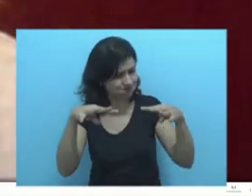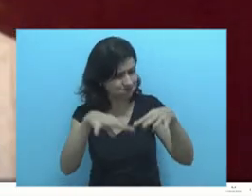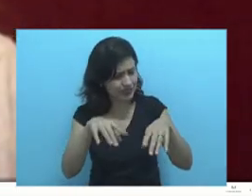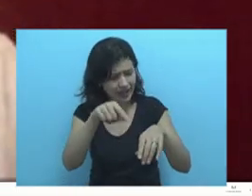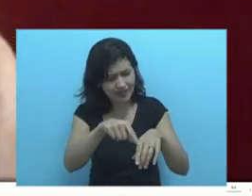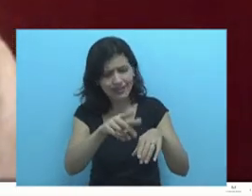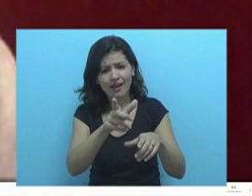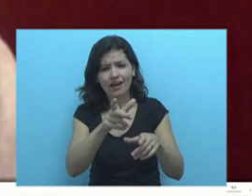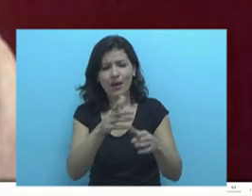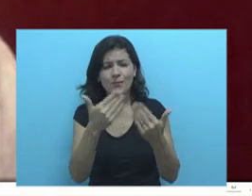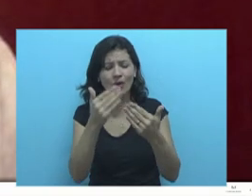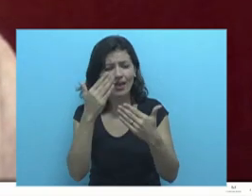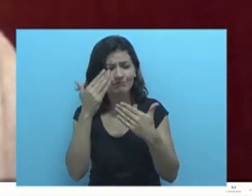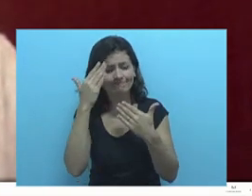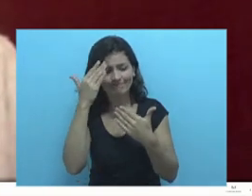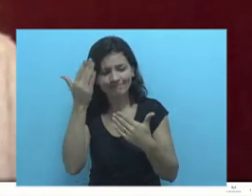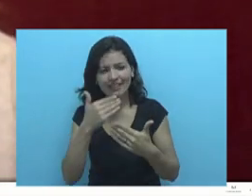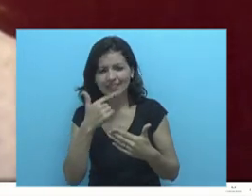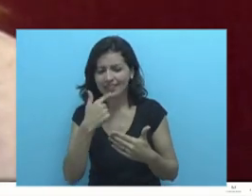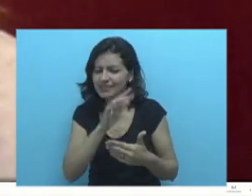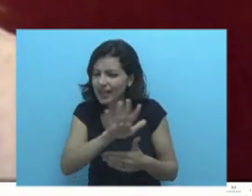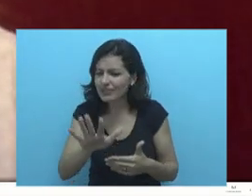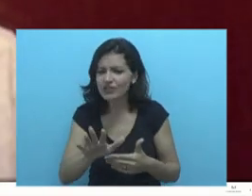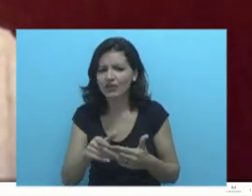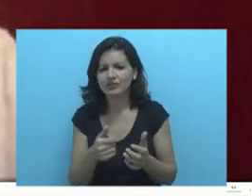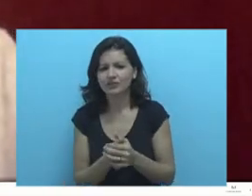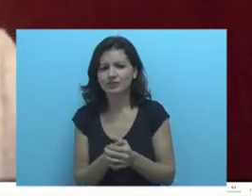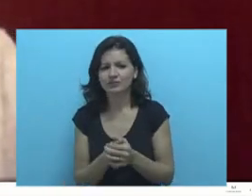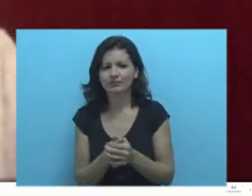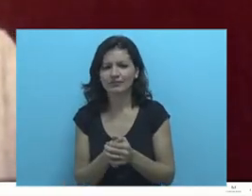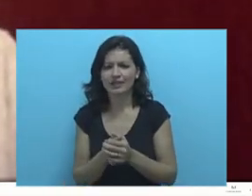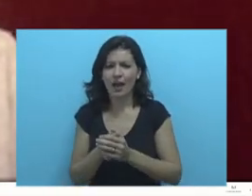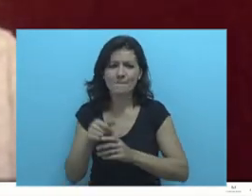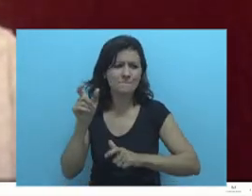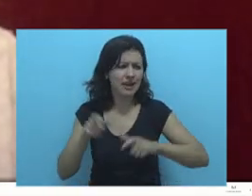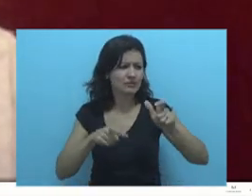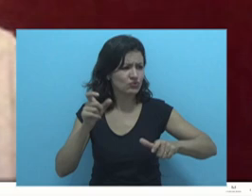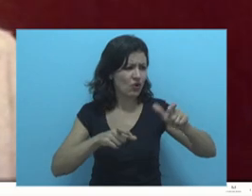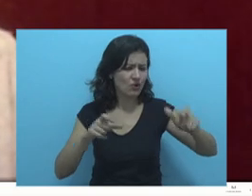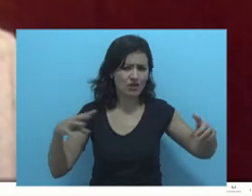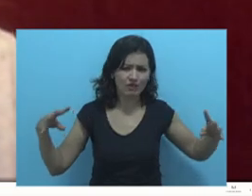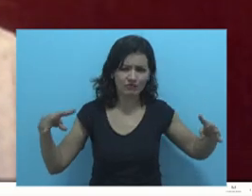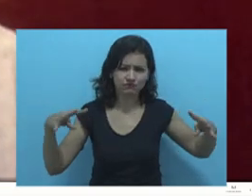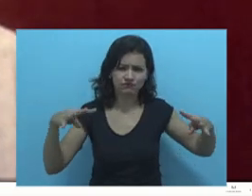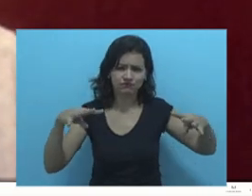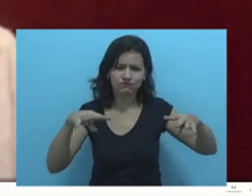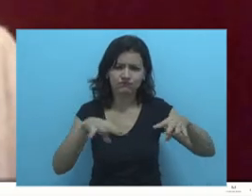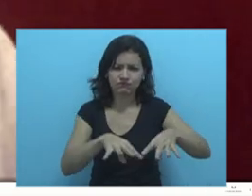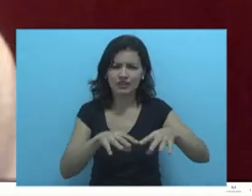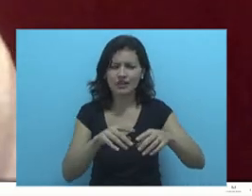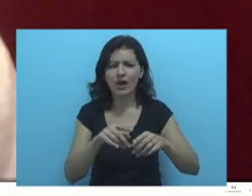mejor el recorrido vital de un socialista que esa despedida laica, despojada en